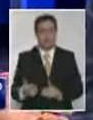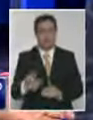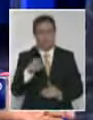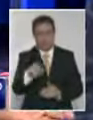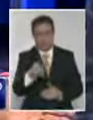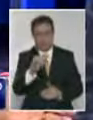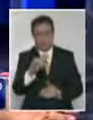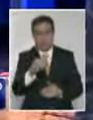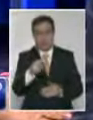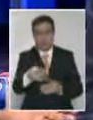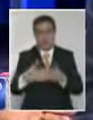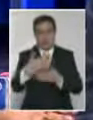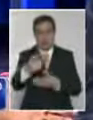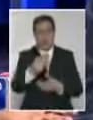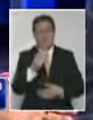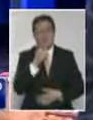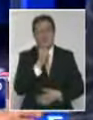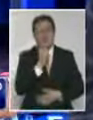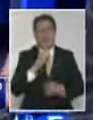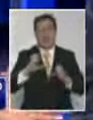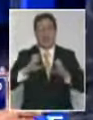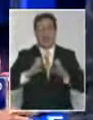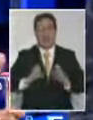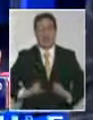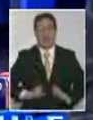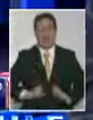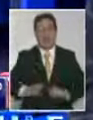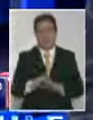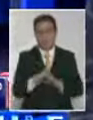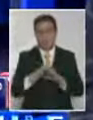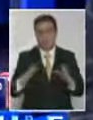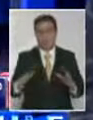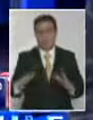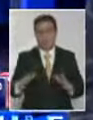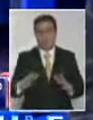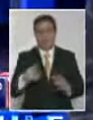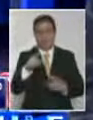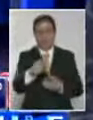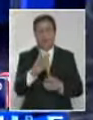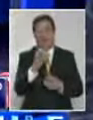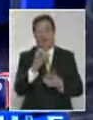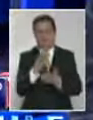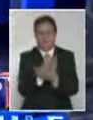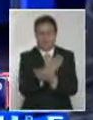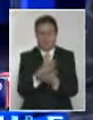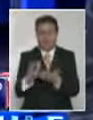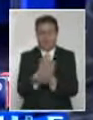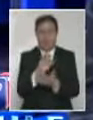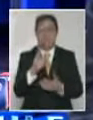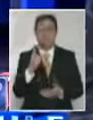hizo todas las faltas éticas que se pueden imaginar. Omitió, mintió,